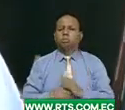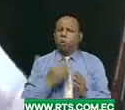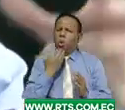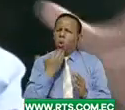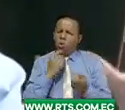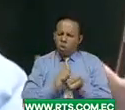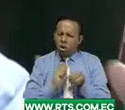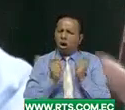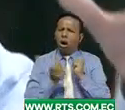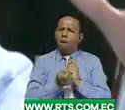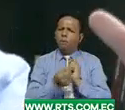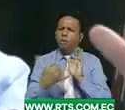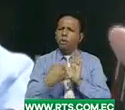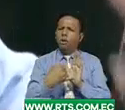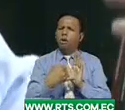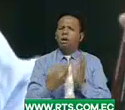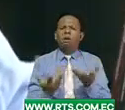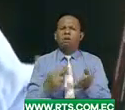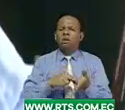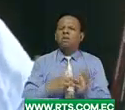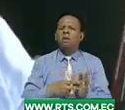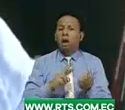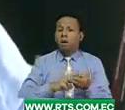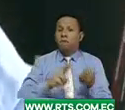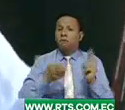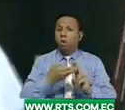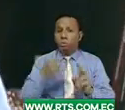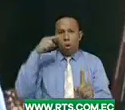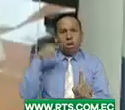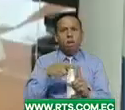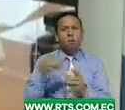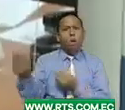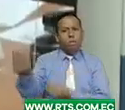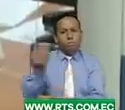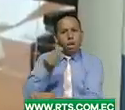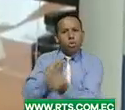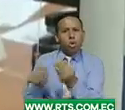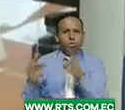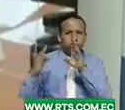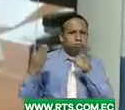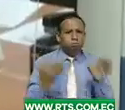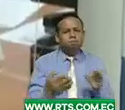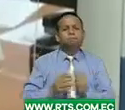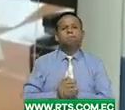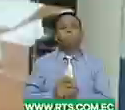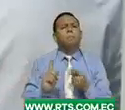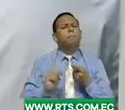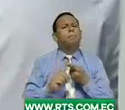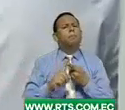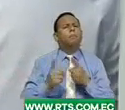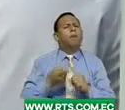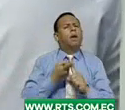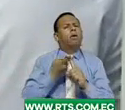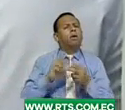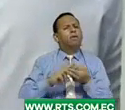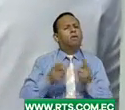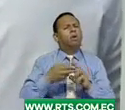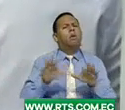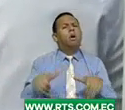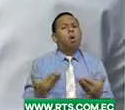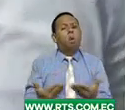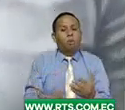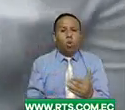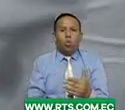más bien es una reforma para atraer inversiones. Entre las principales reformas figura la implementación de